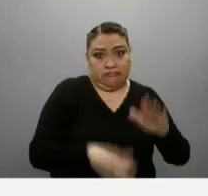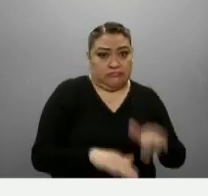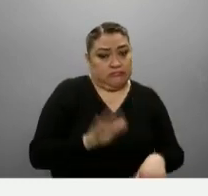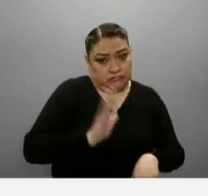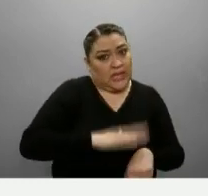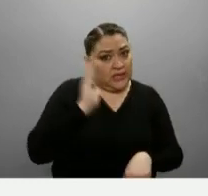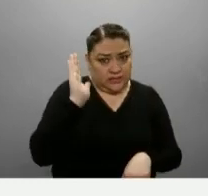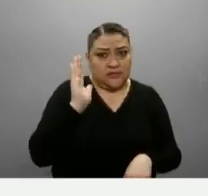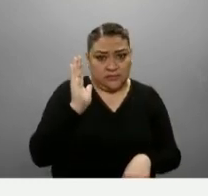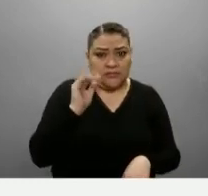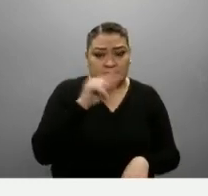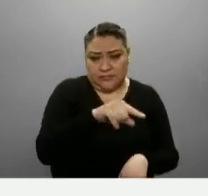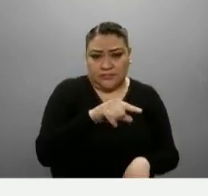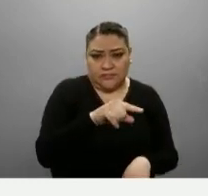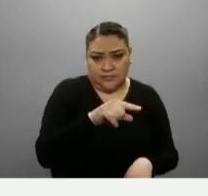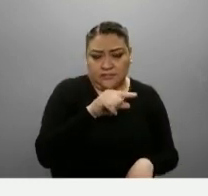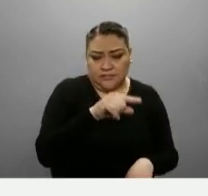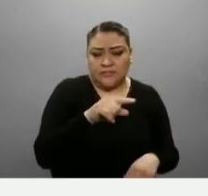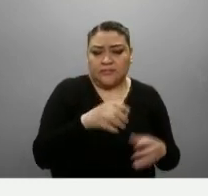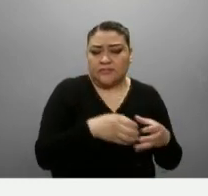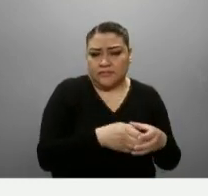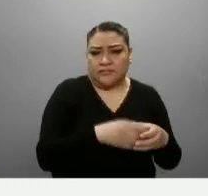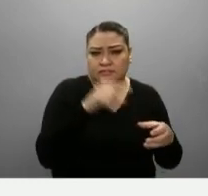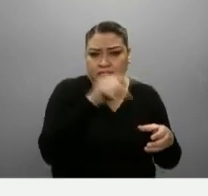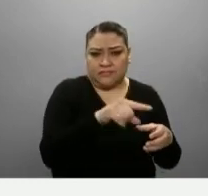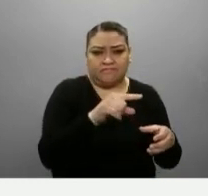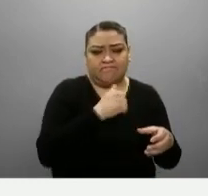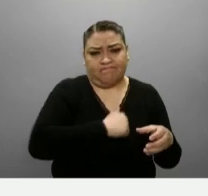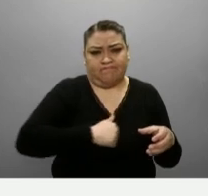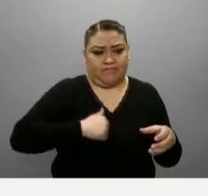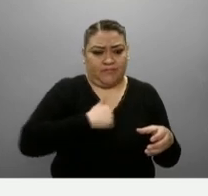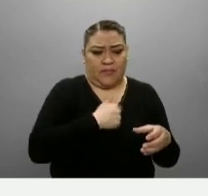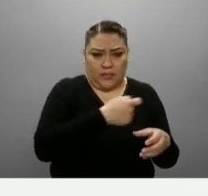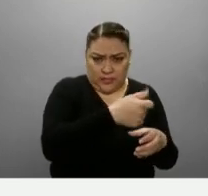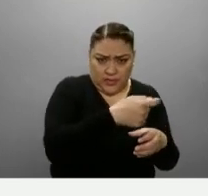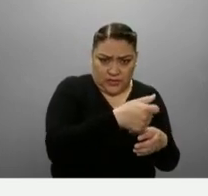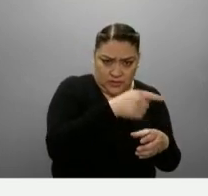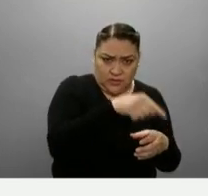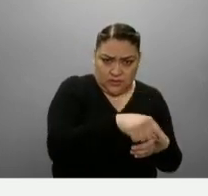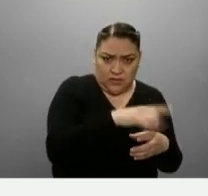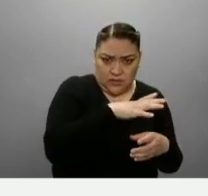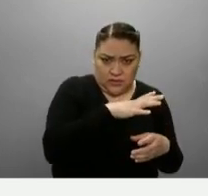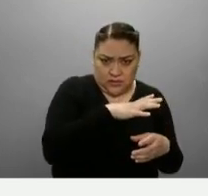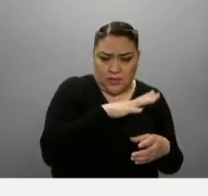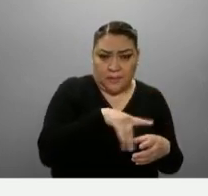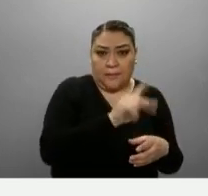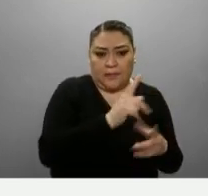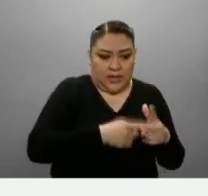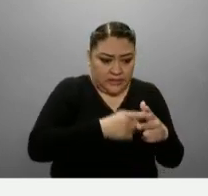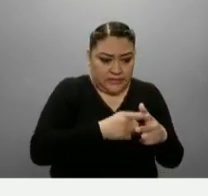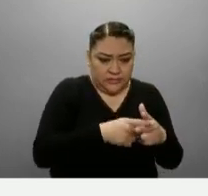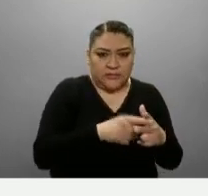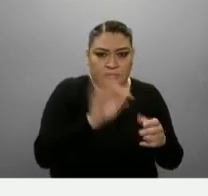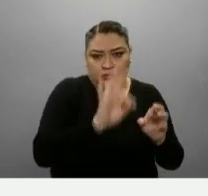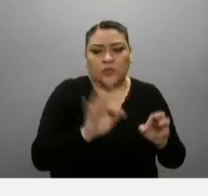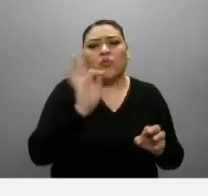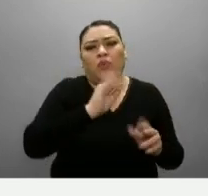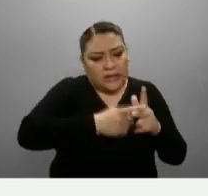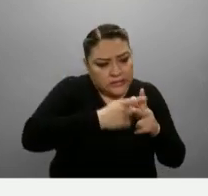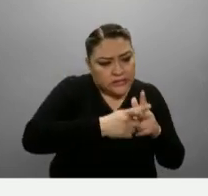número absoluto de personas que han perdido la vida es afortunadamente todavía muy pequeño. Estas cifras pueden